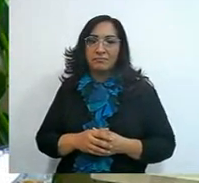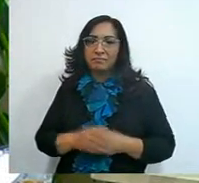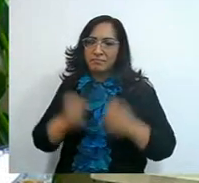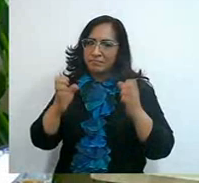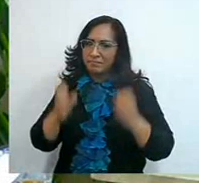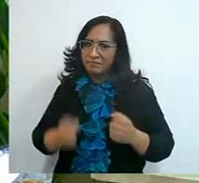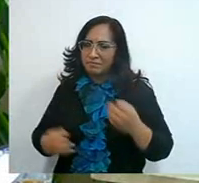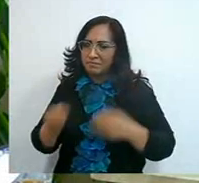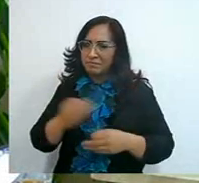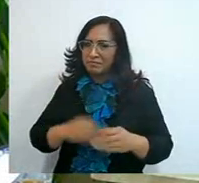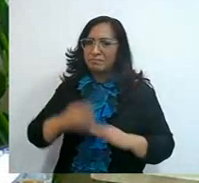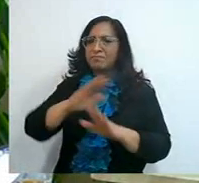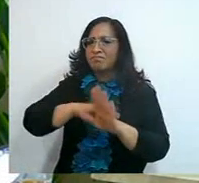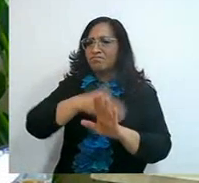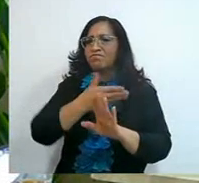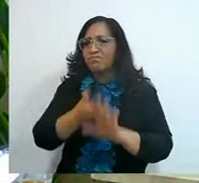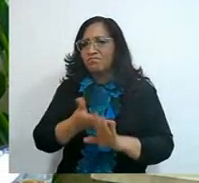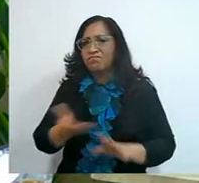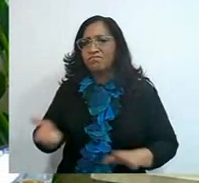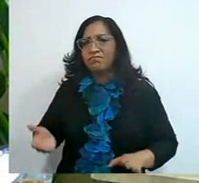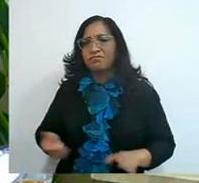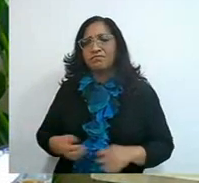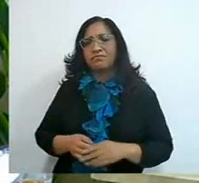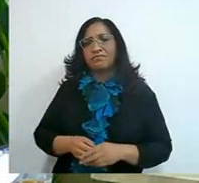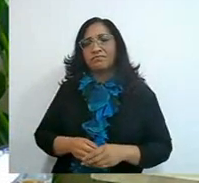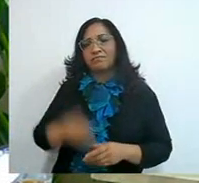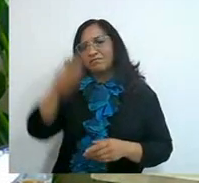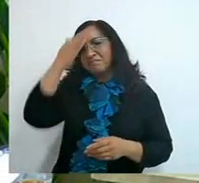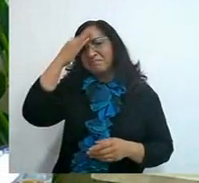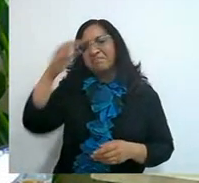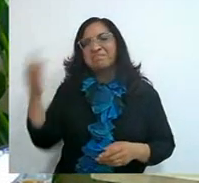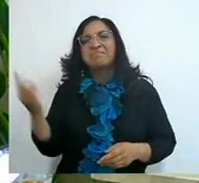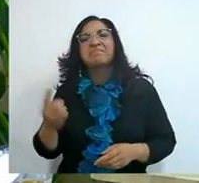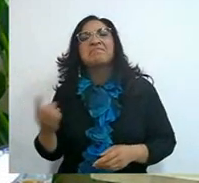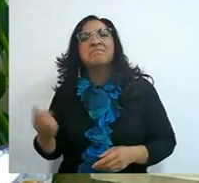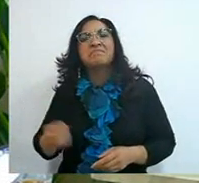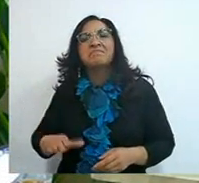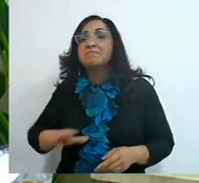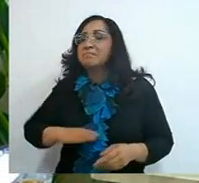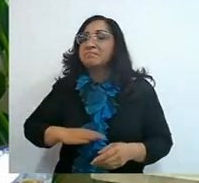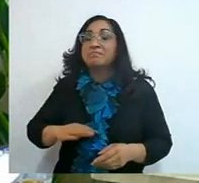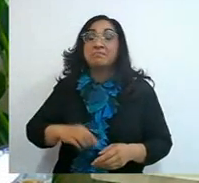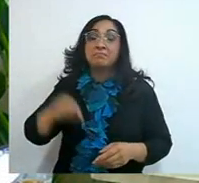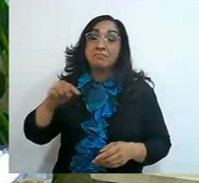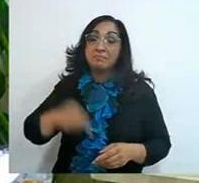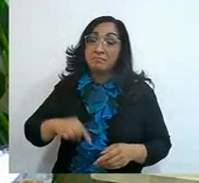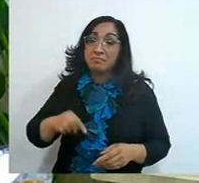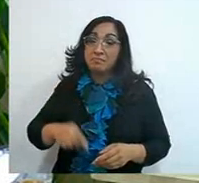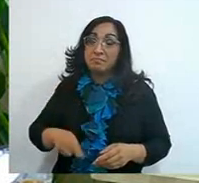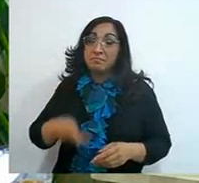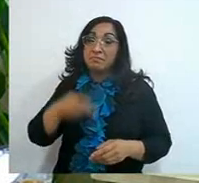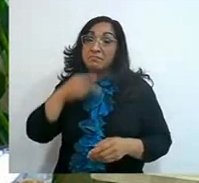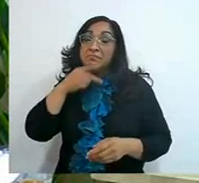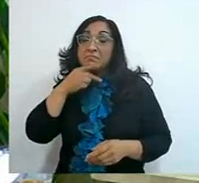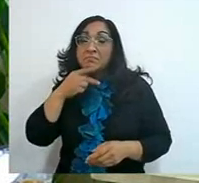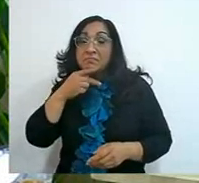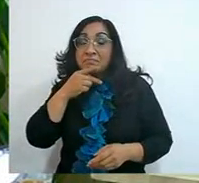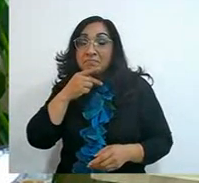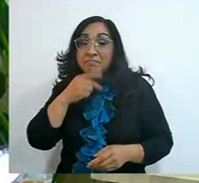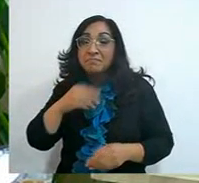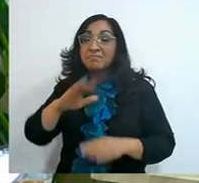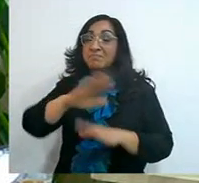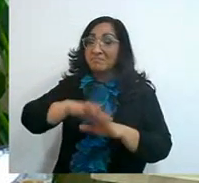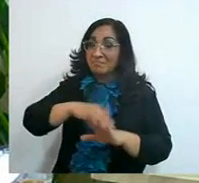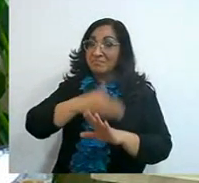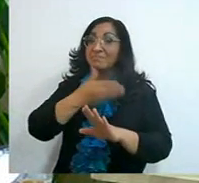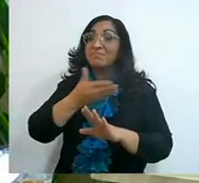Estarán todos en contra. ¿Sabe qué no hay ahí? El padre contra el yerno,